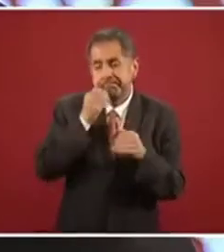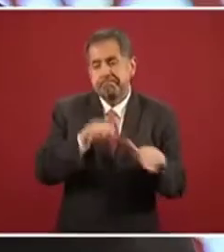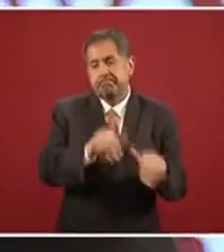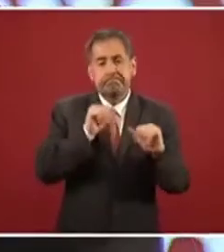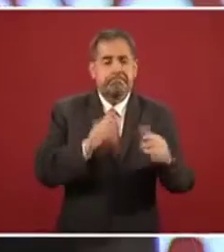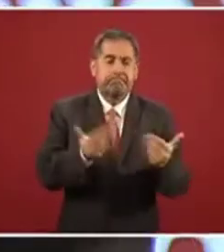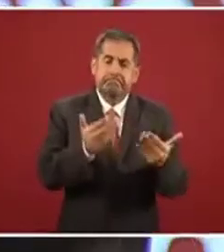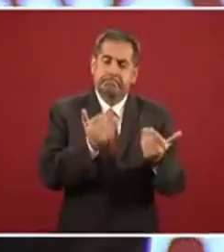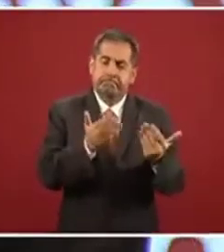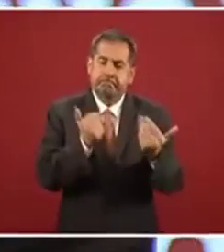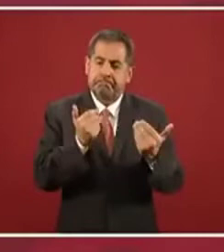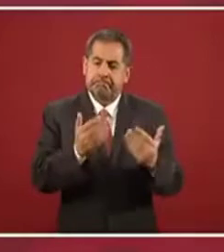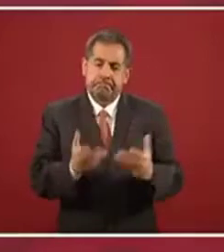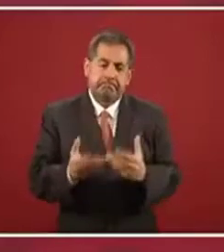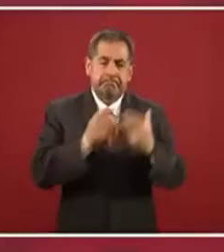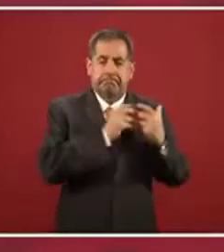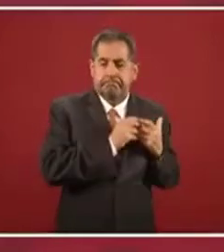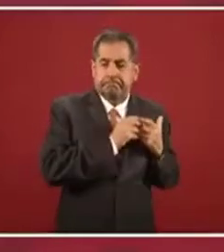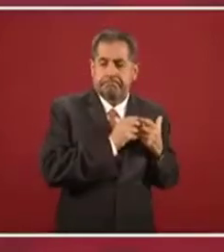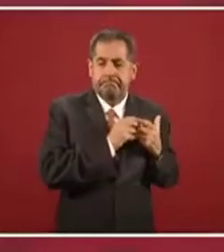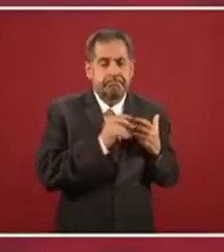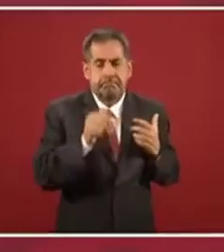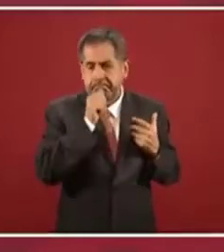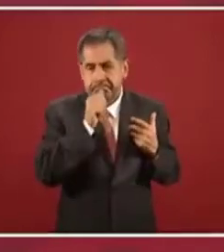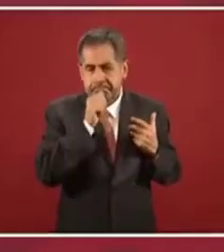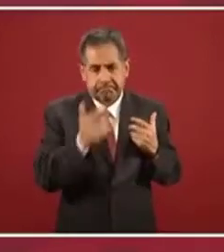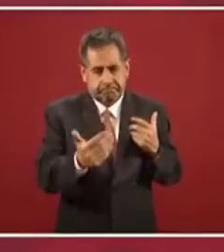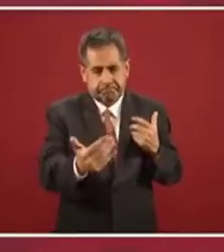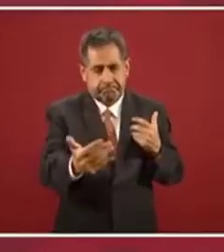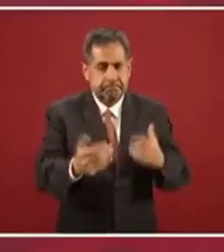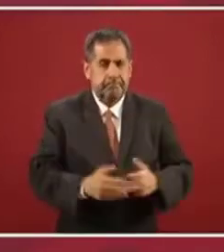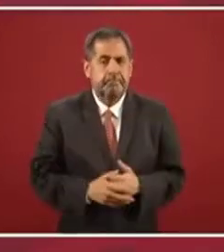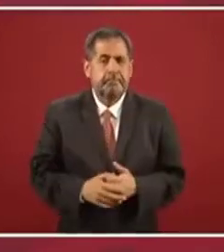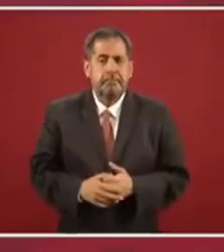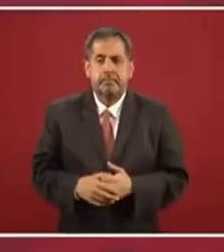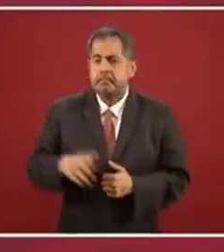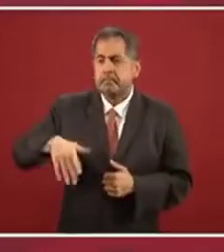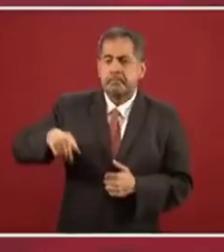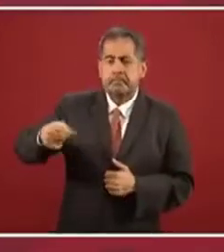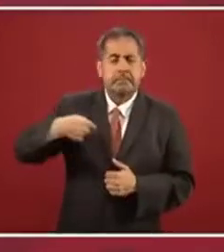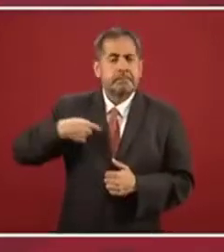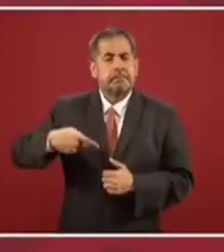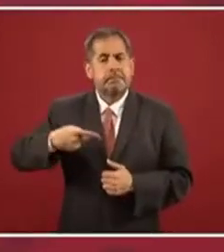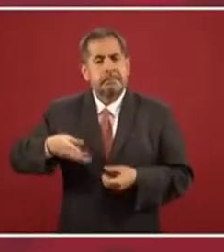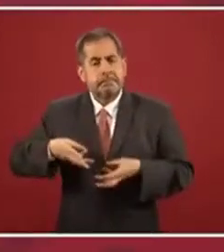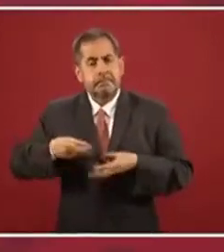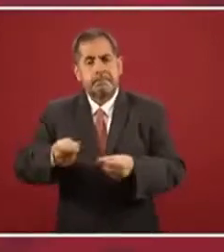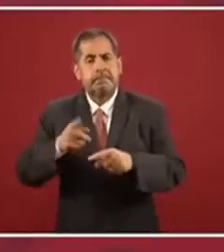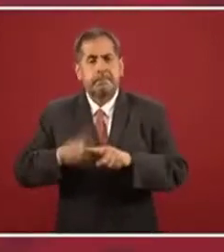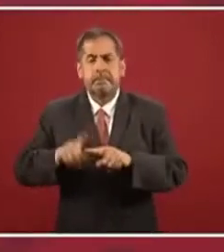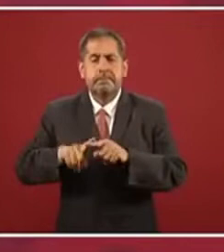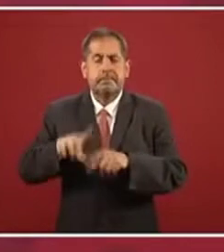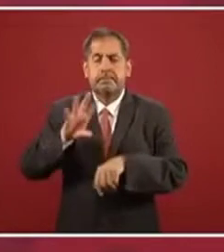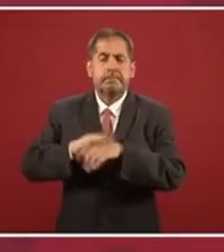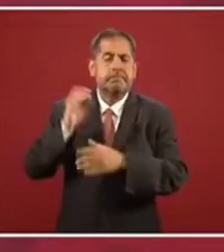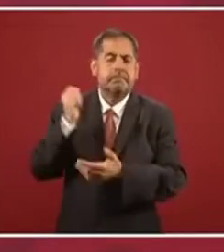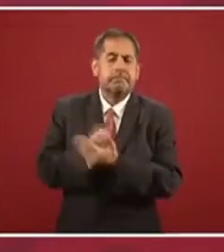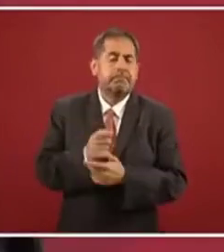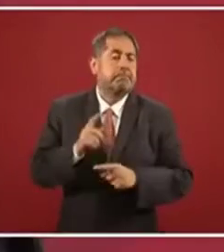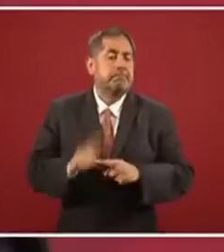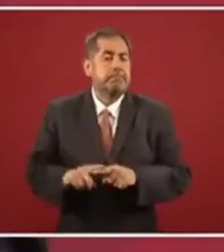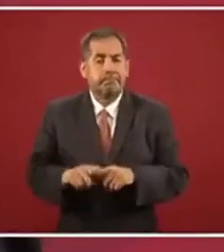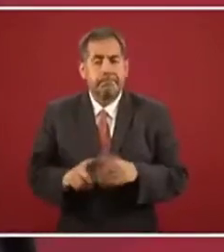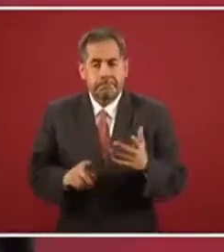porque tendría ese gran inconveniente. El monto de los recursos que me pregunta usted, lo autorizado es